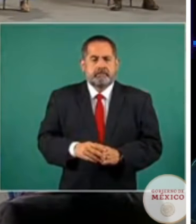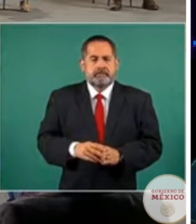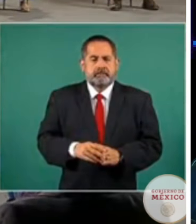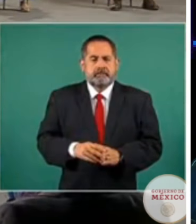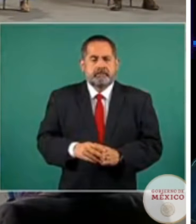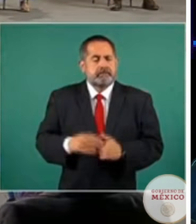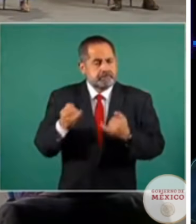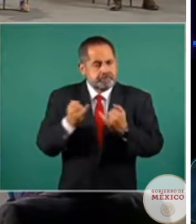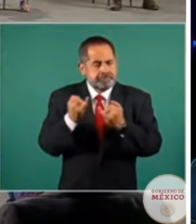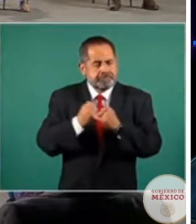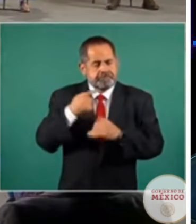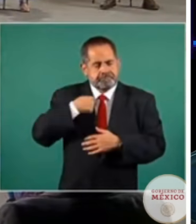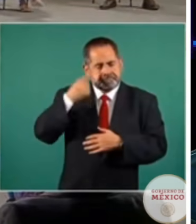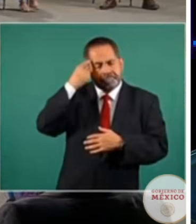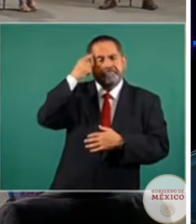tomen